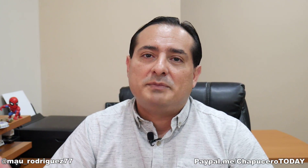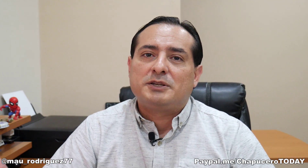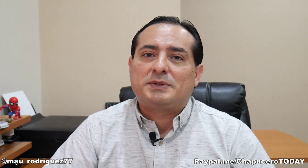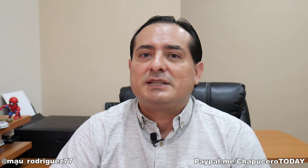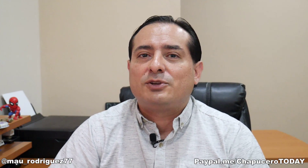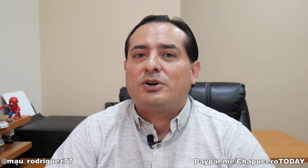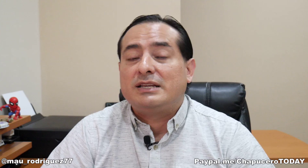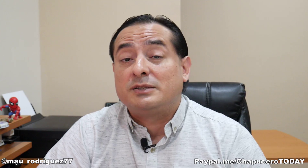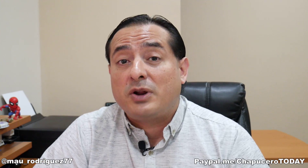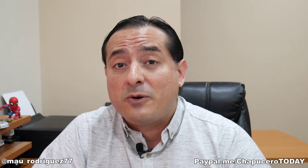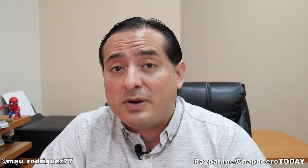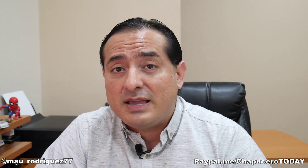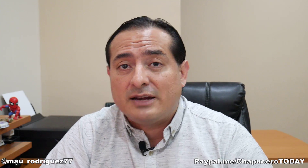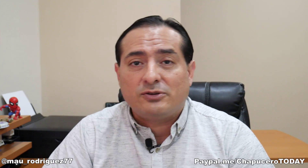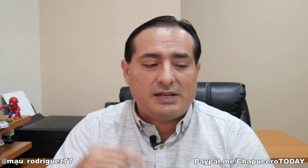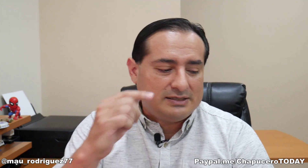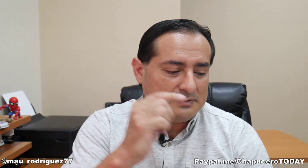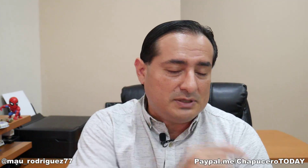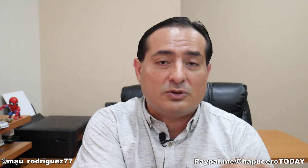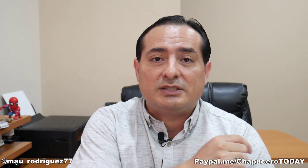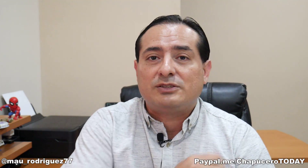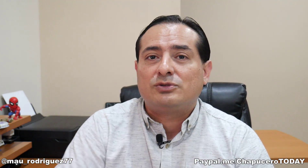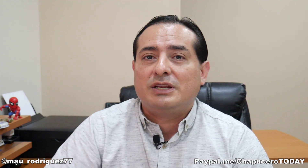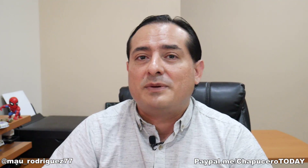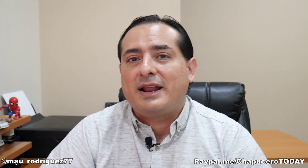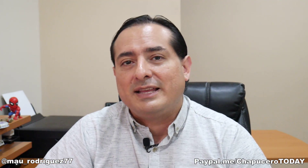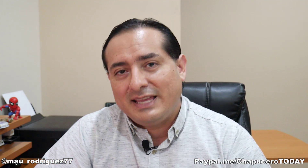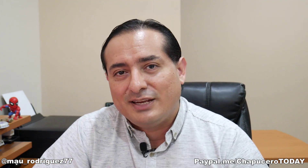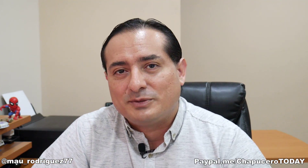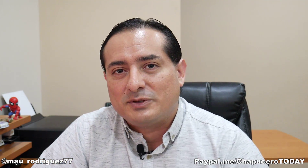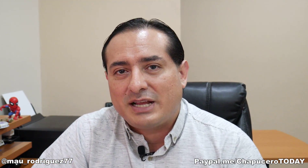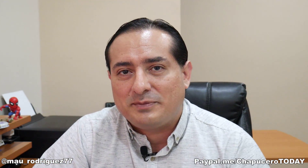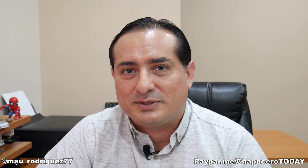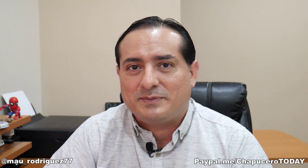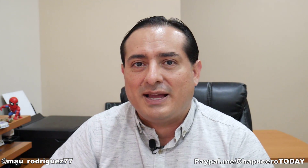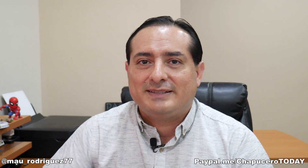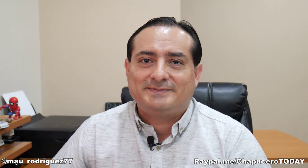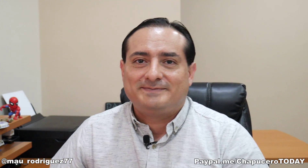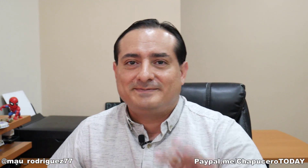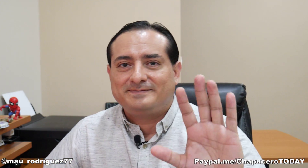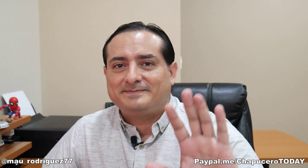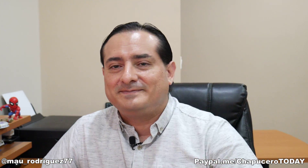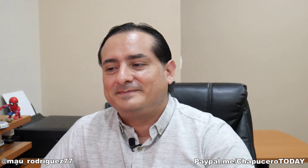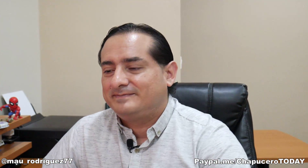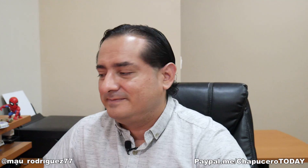Bien amigos, pues es todo, gracias por acompañarnos, les invito a que se suscriban y nos vemos a la próxima.